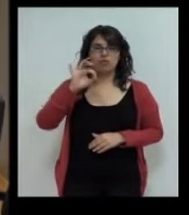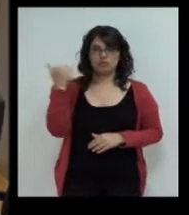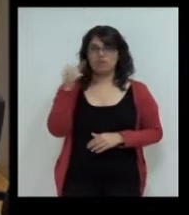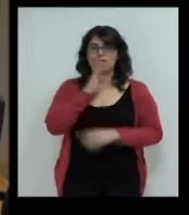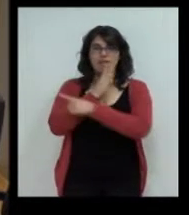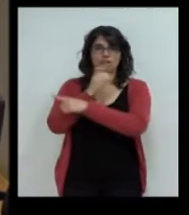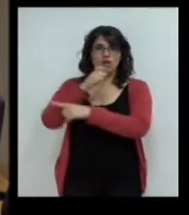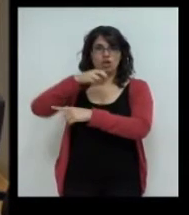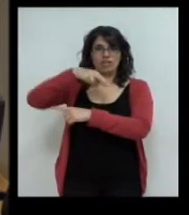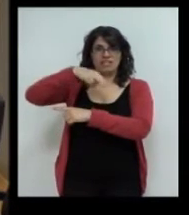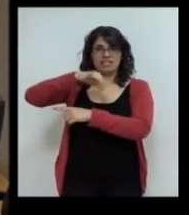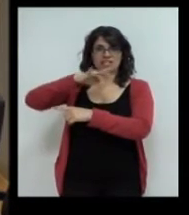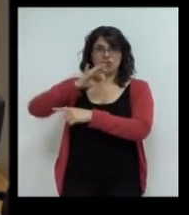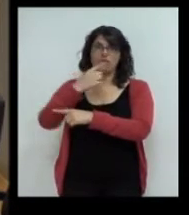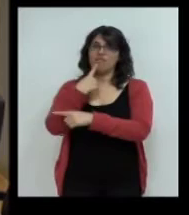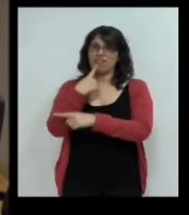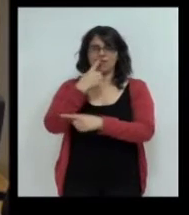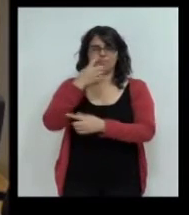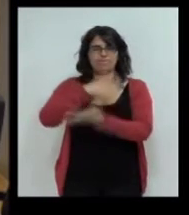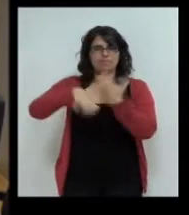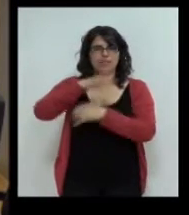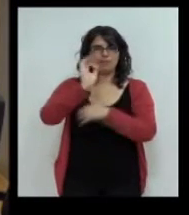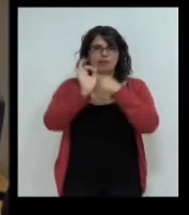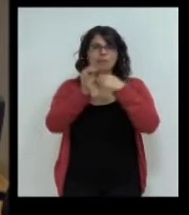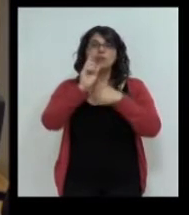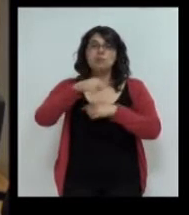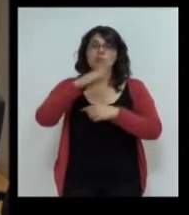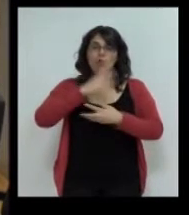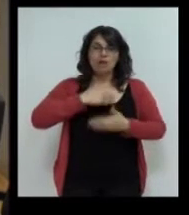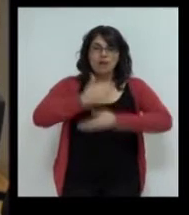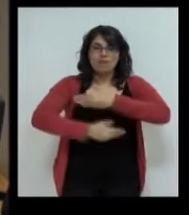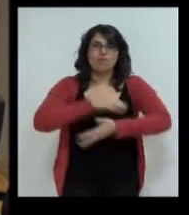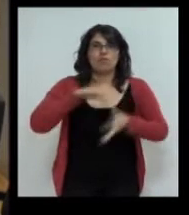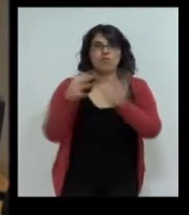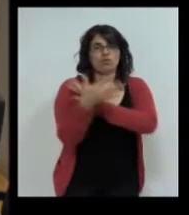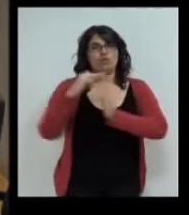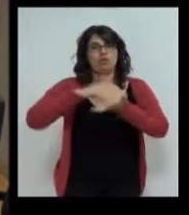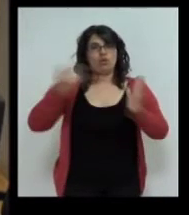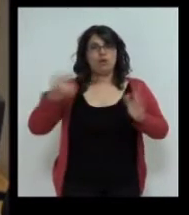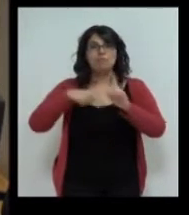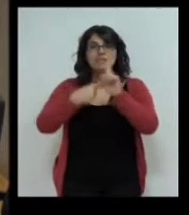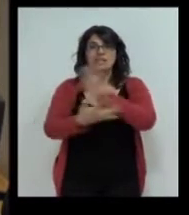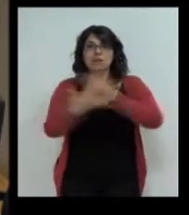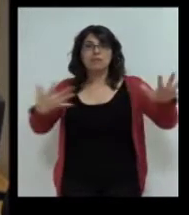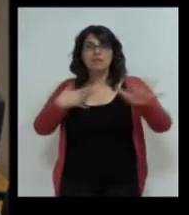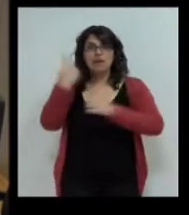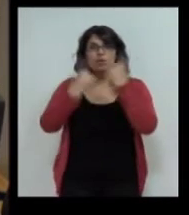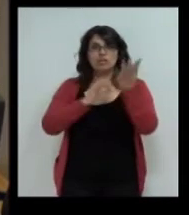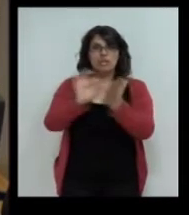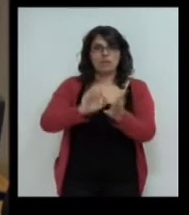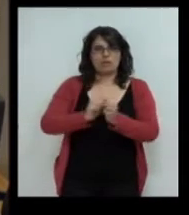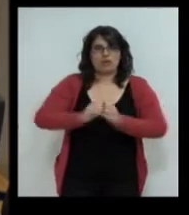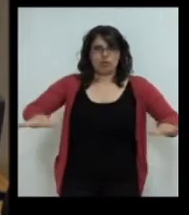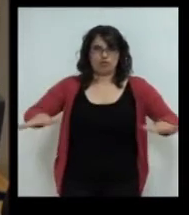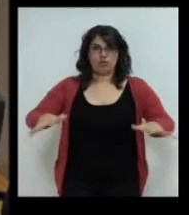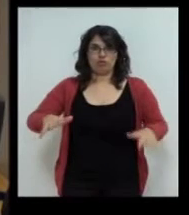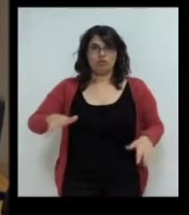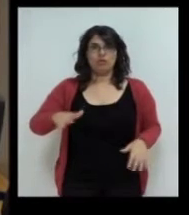es el galimatías también derivado de la evolución tecnológica y la rapidez con la que determinados servicios se están expandiendo. Y en